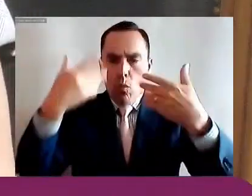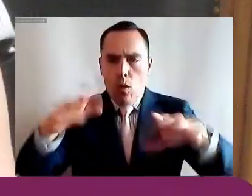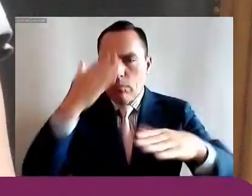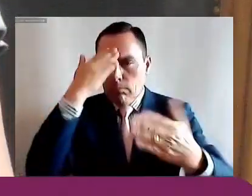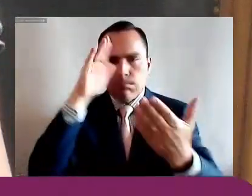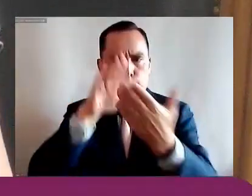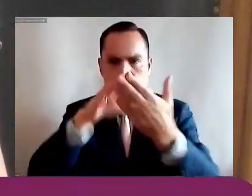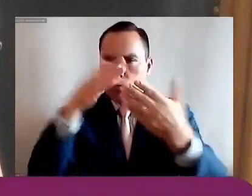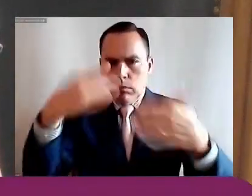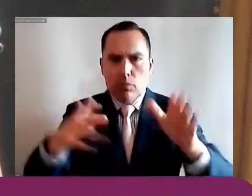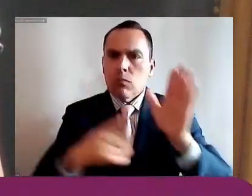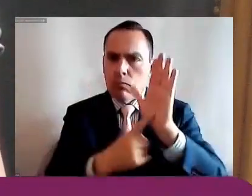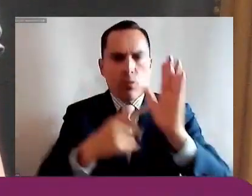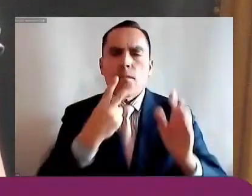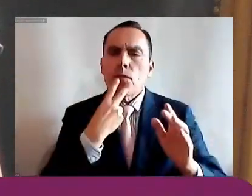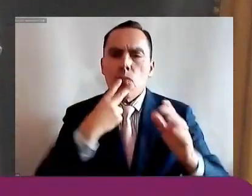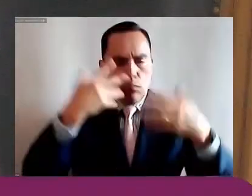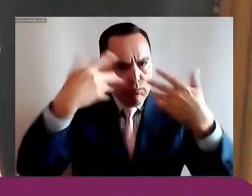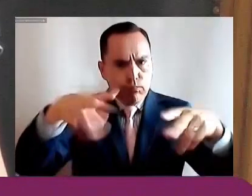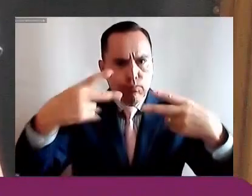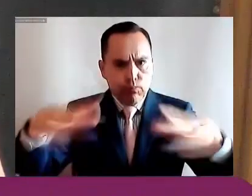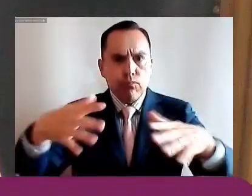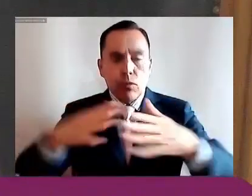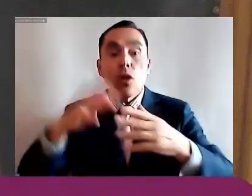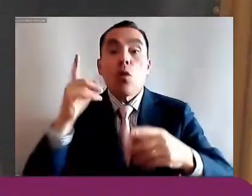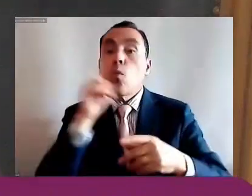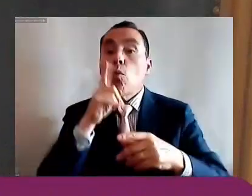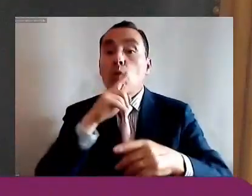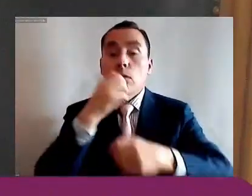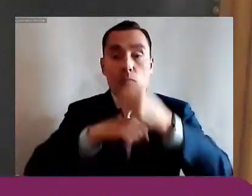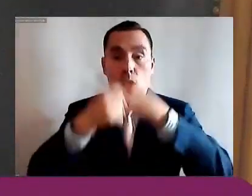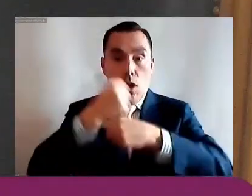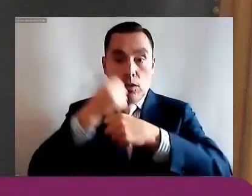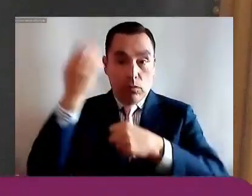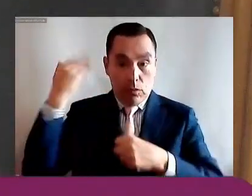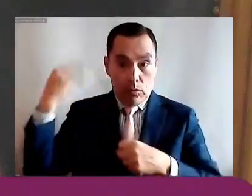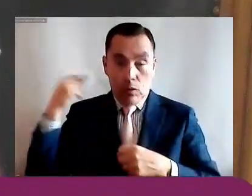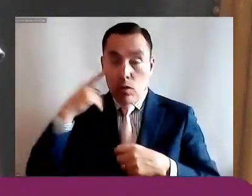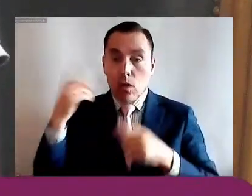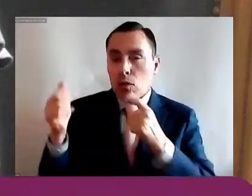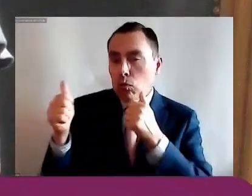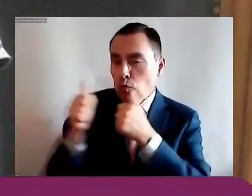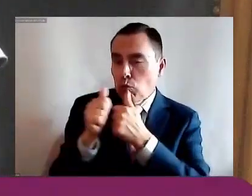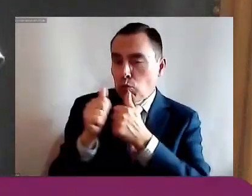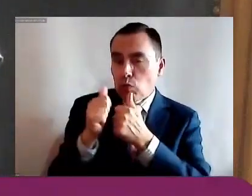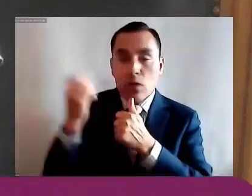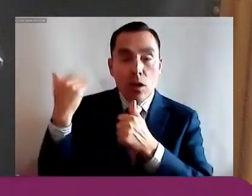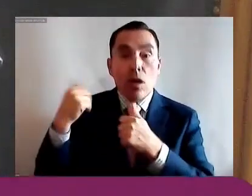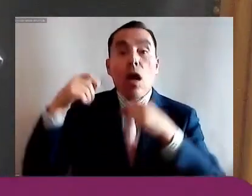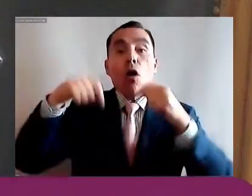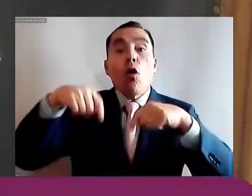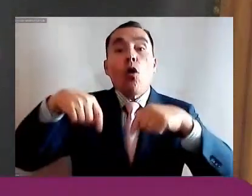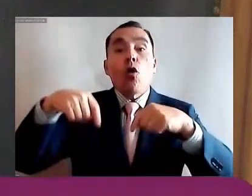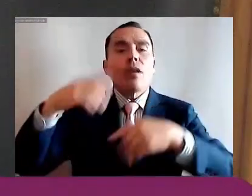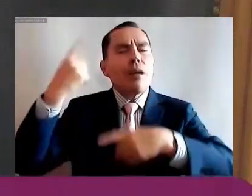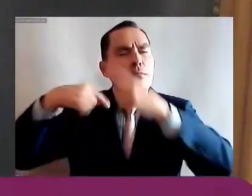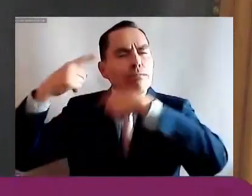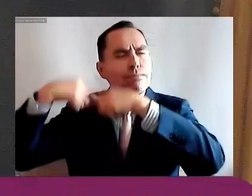fijan, en los últimos años, incluido este tiempo más cercano en que nos hemos visto afectados por el